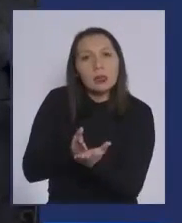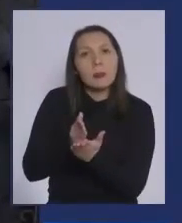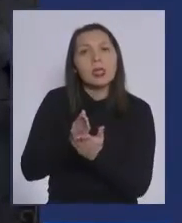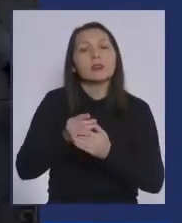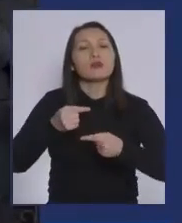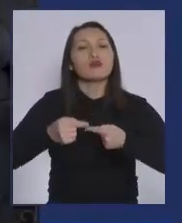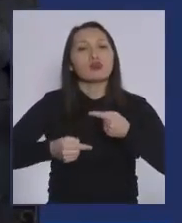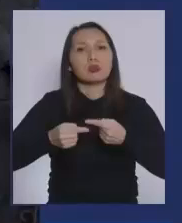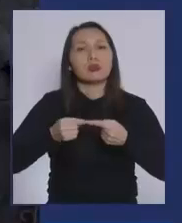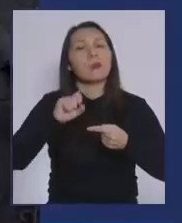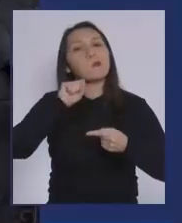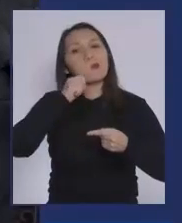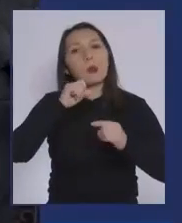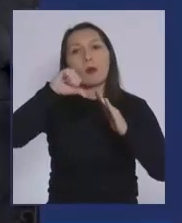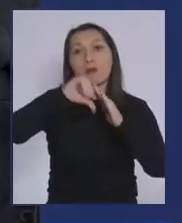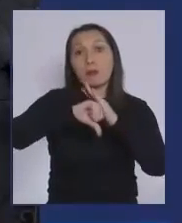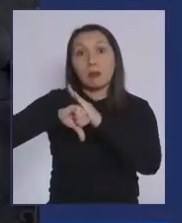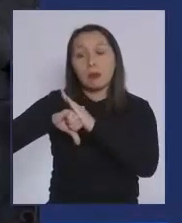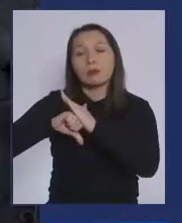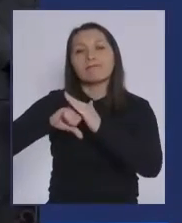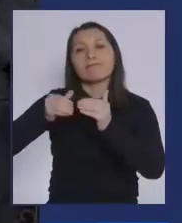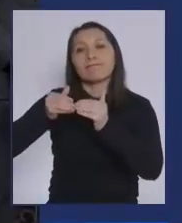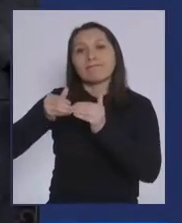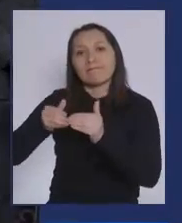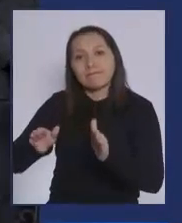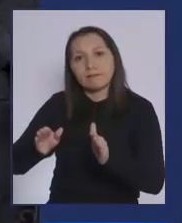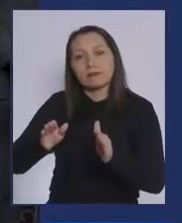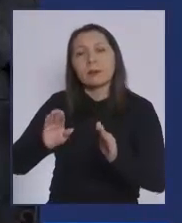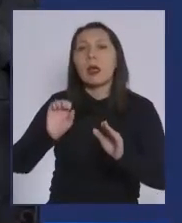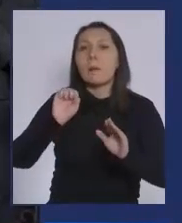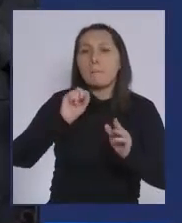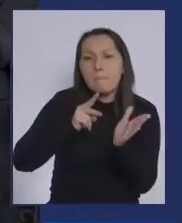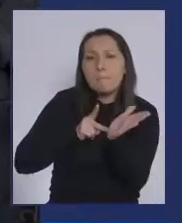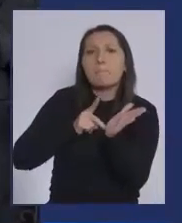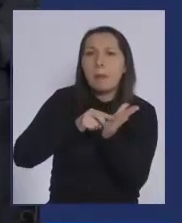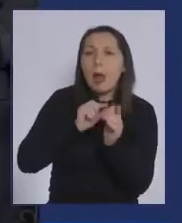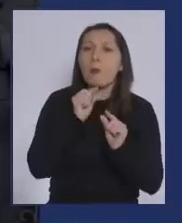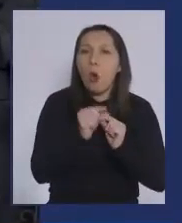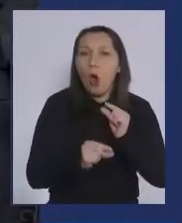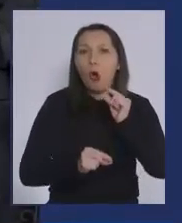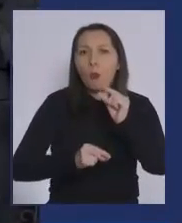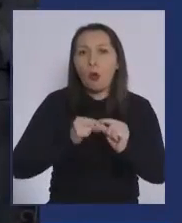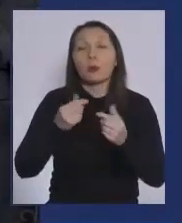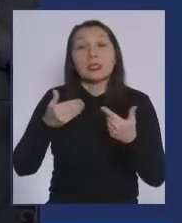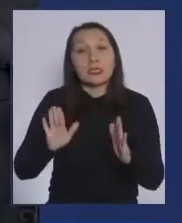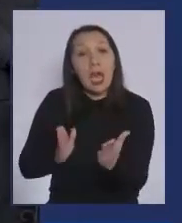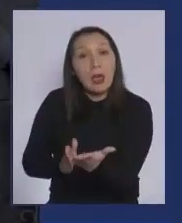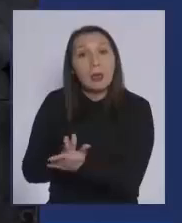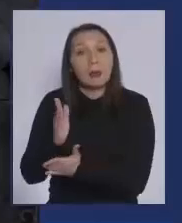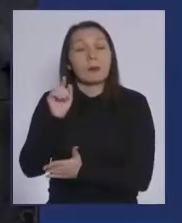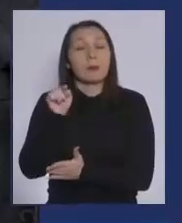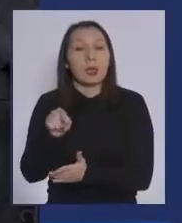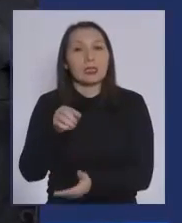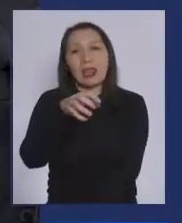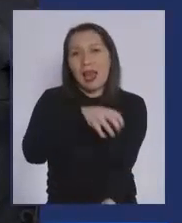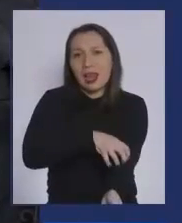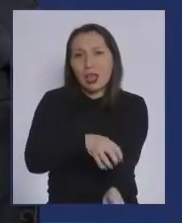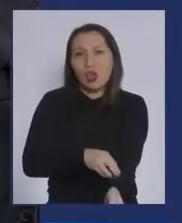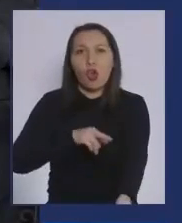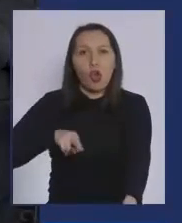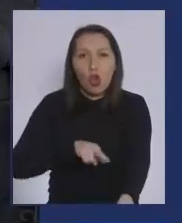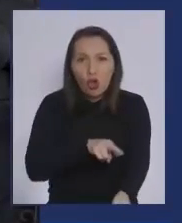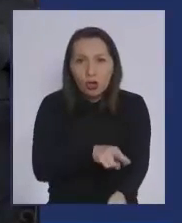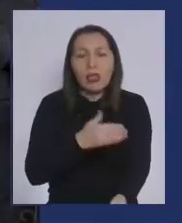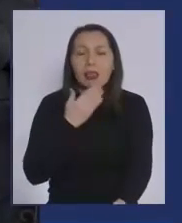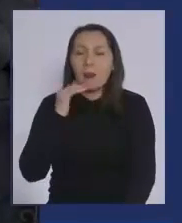un proceso de des confinamiento por etapas paso a paso que ya iniciamos regiones de los ríos